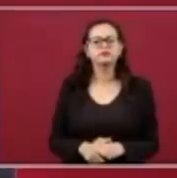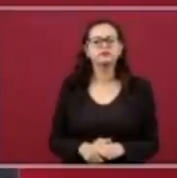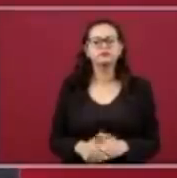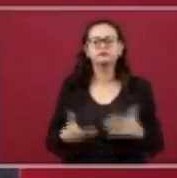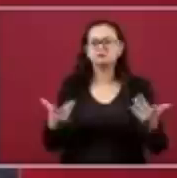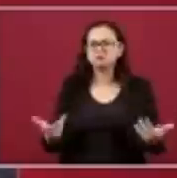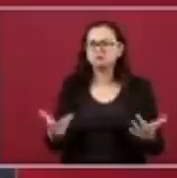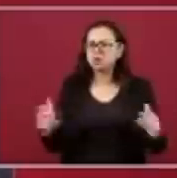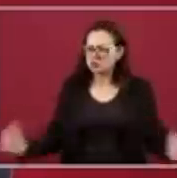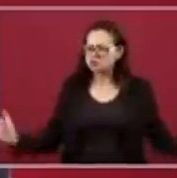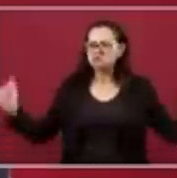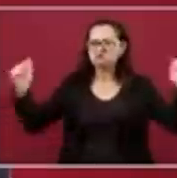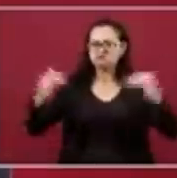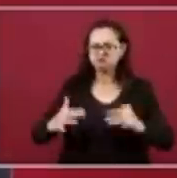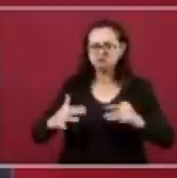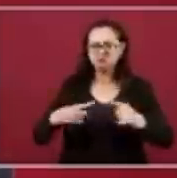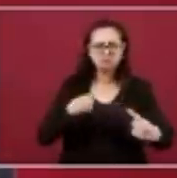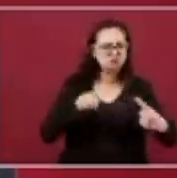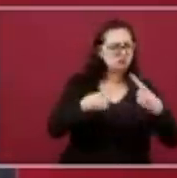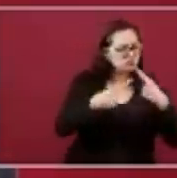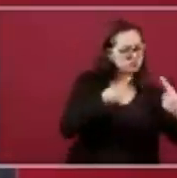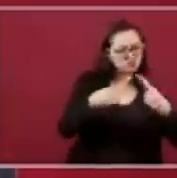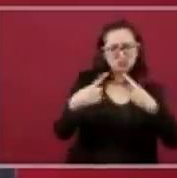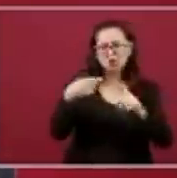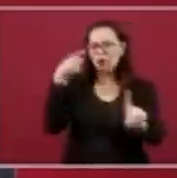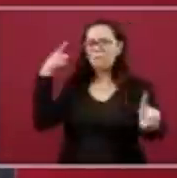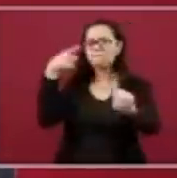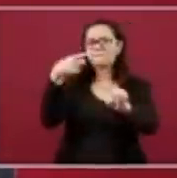realización de un diálogo para conseguir la paz